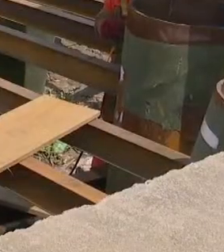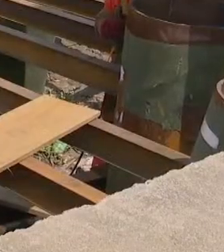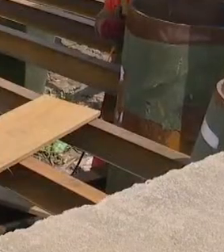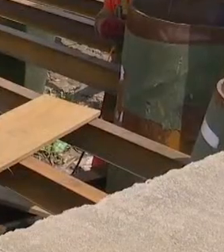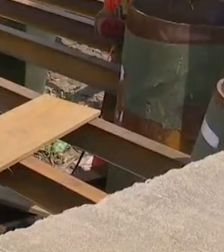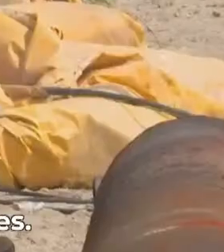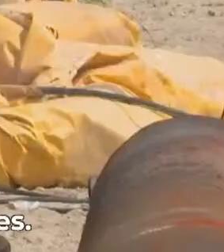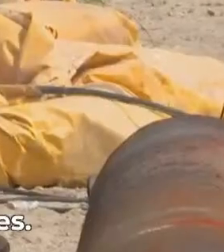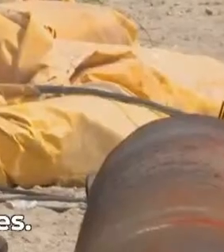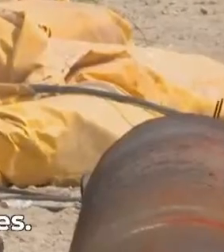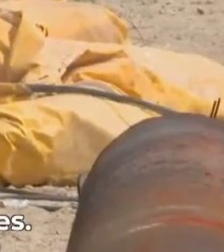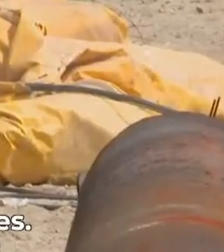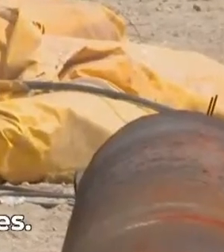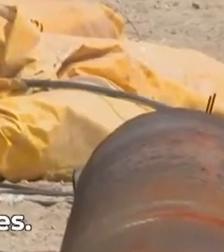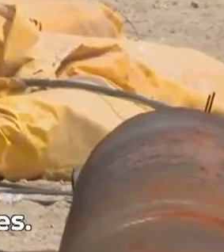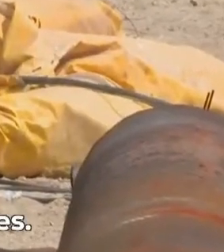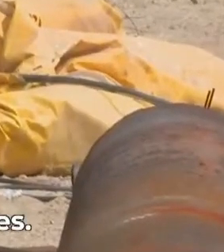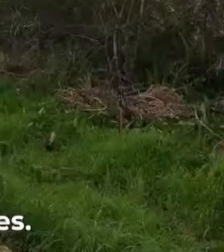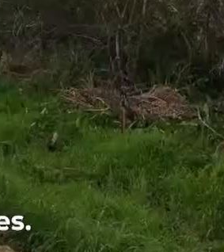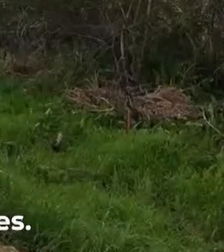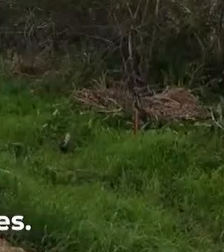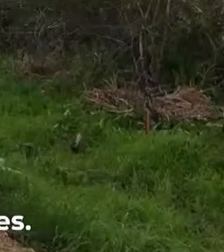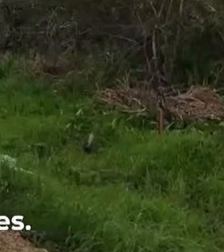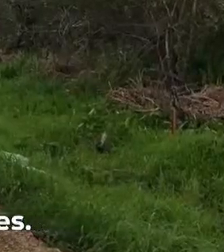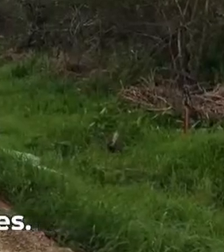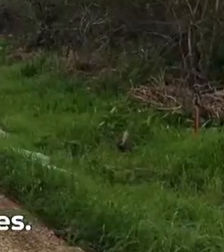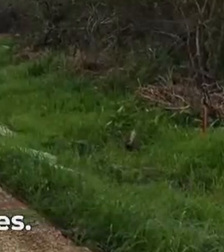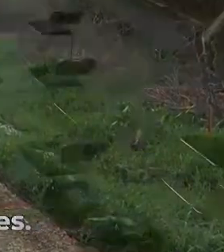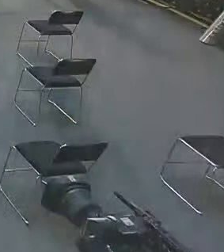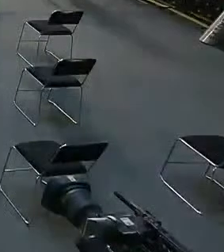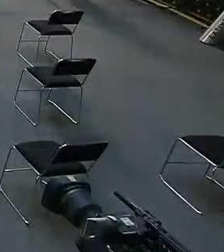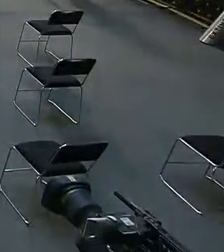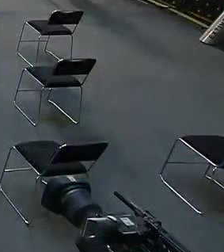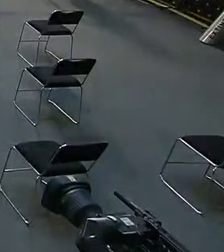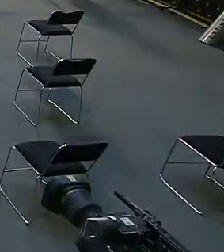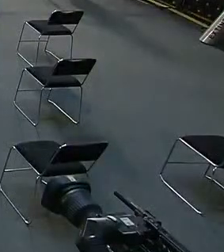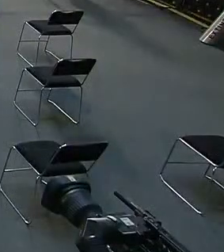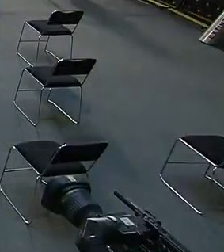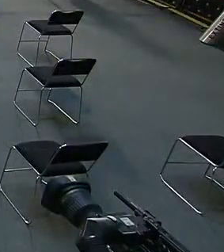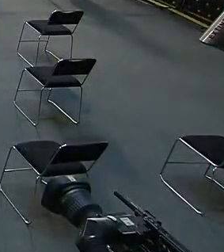economía regional y contribuir al bienestar de sus habitantes.